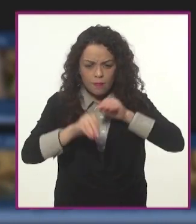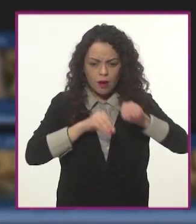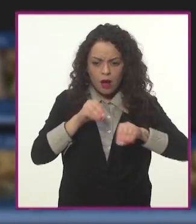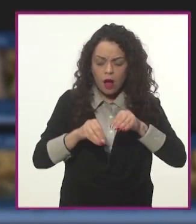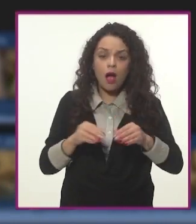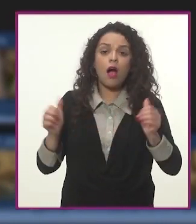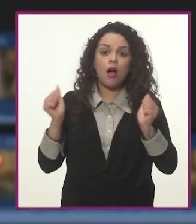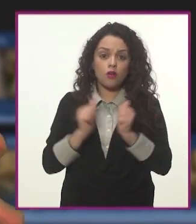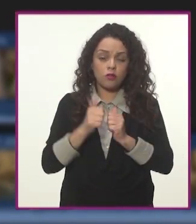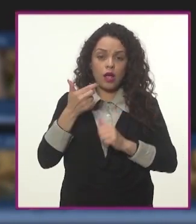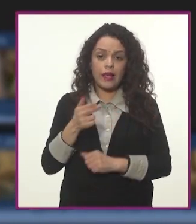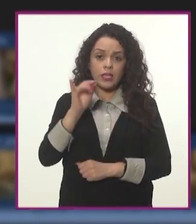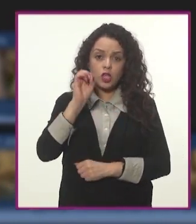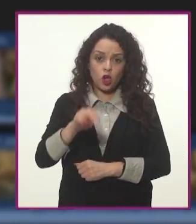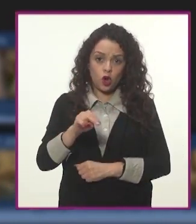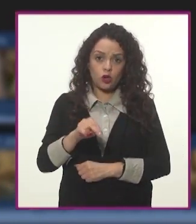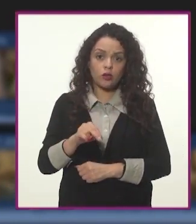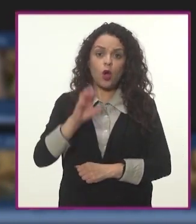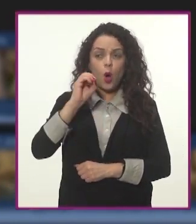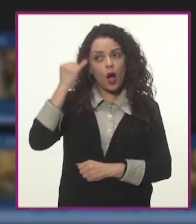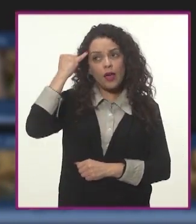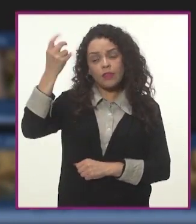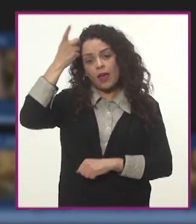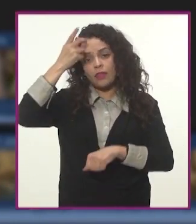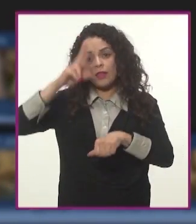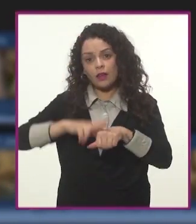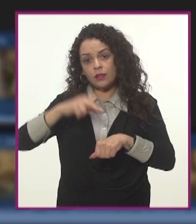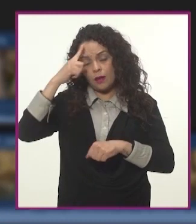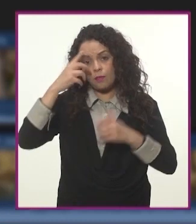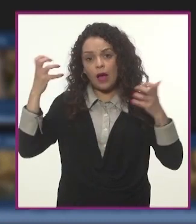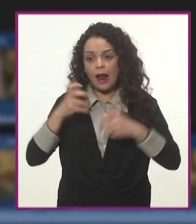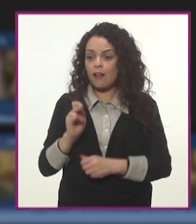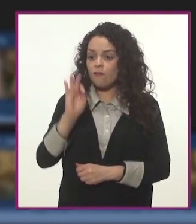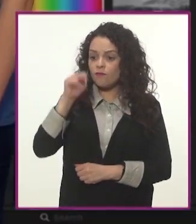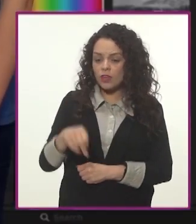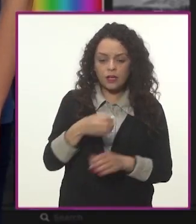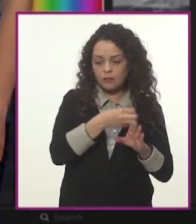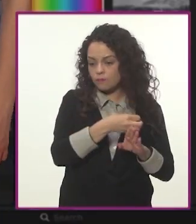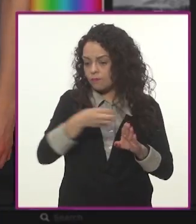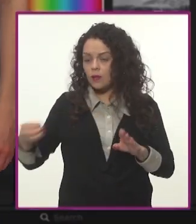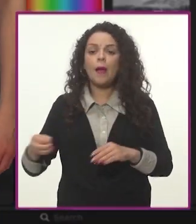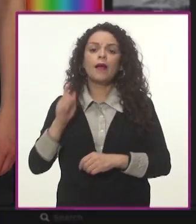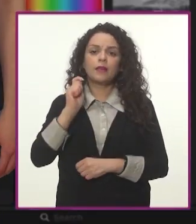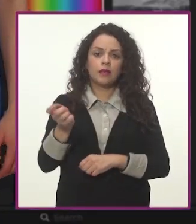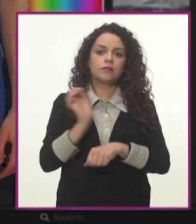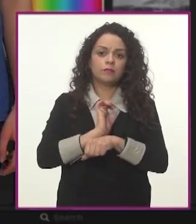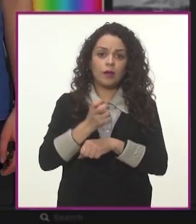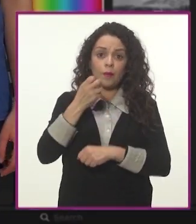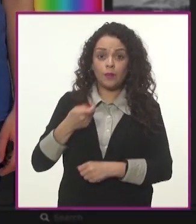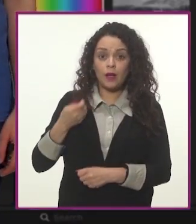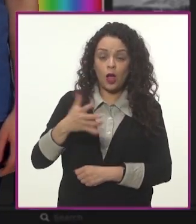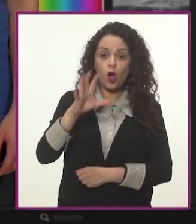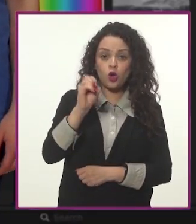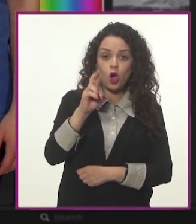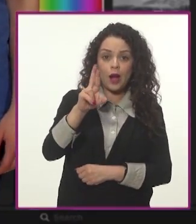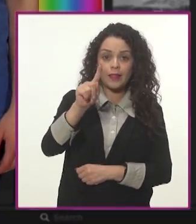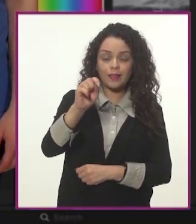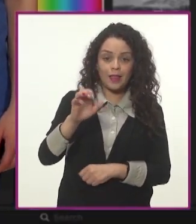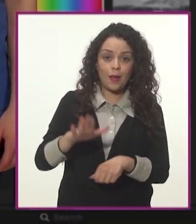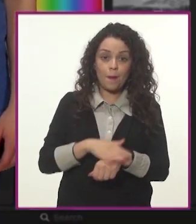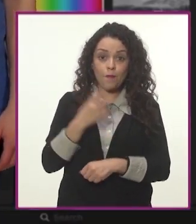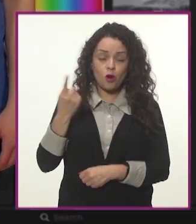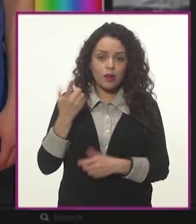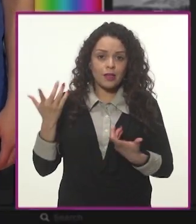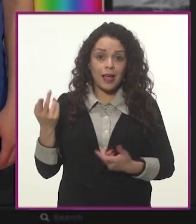guión cinematográfico o idea del director de cine para crear una cinta final. De ahí la palabra corte, pues literal había